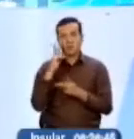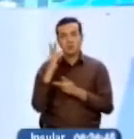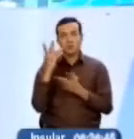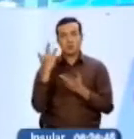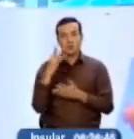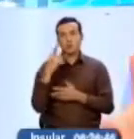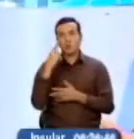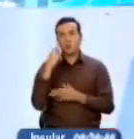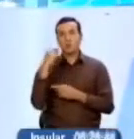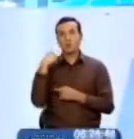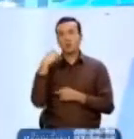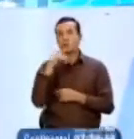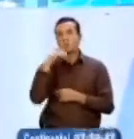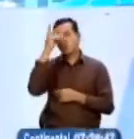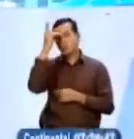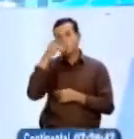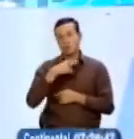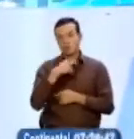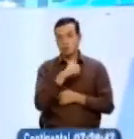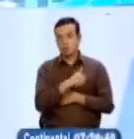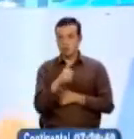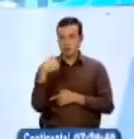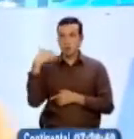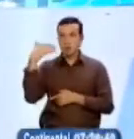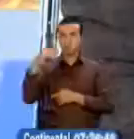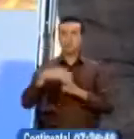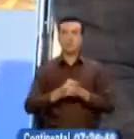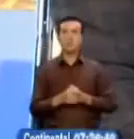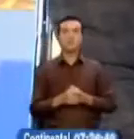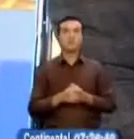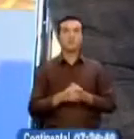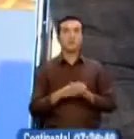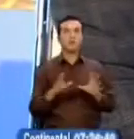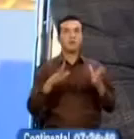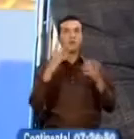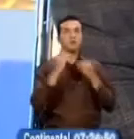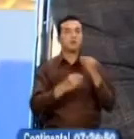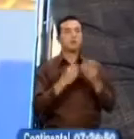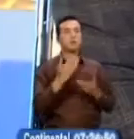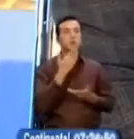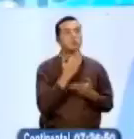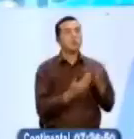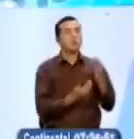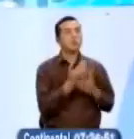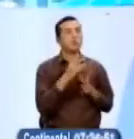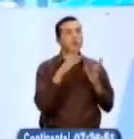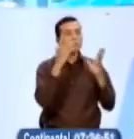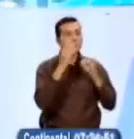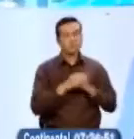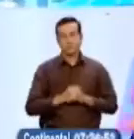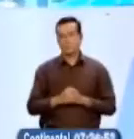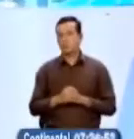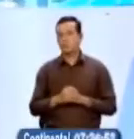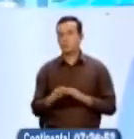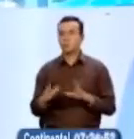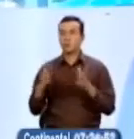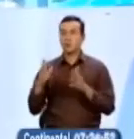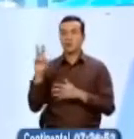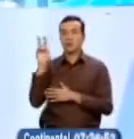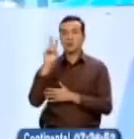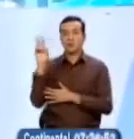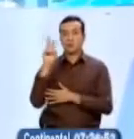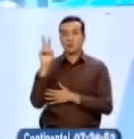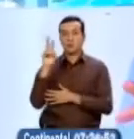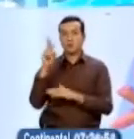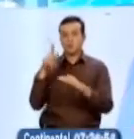ya dependerá de las decisiones que se tomen para que no vea en ostra este festival bueno este este festival el día viernes